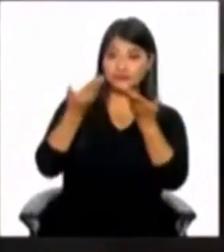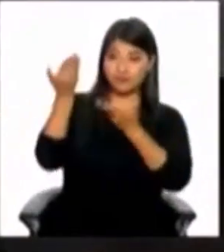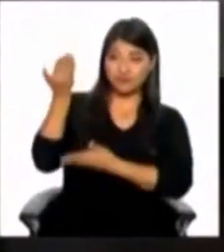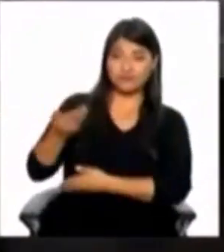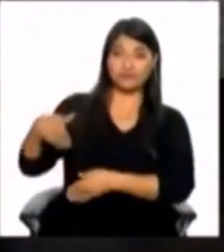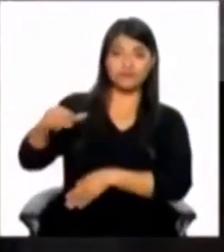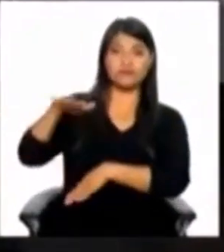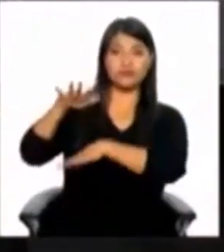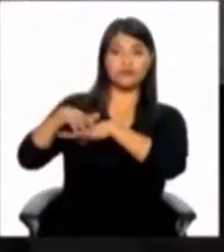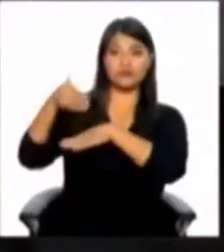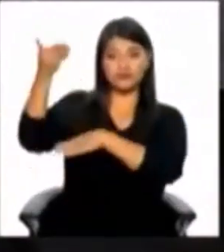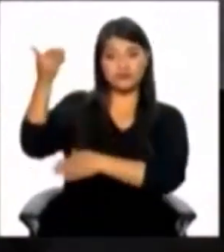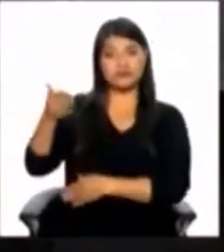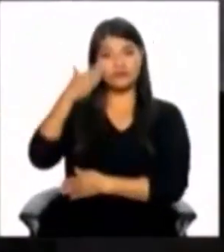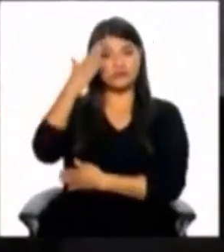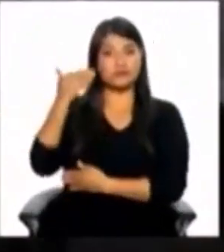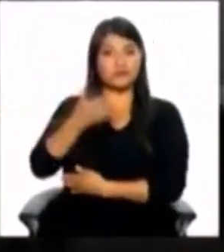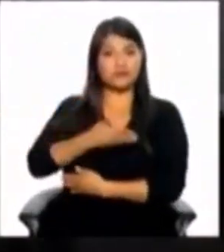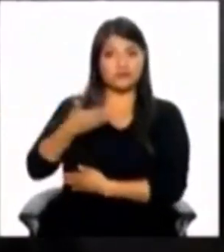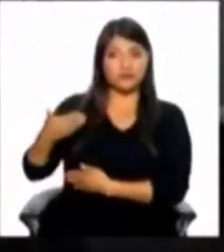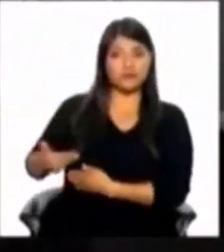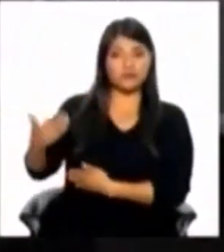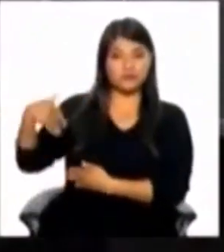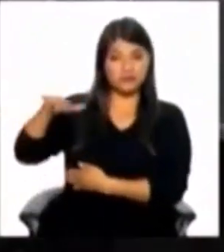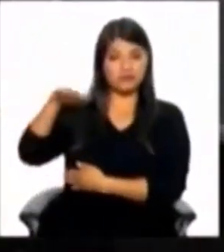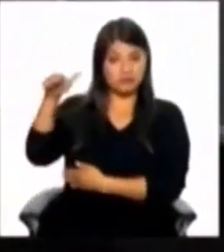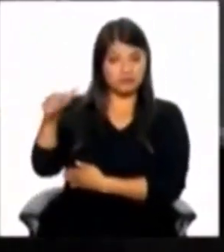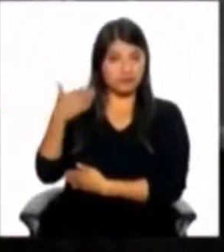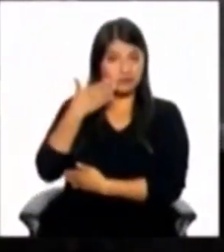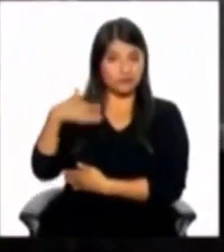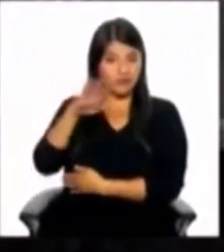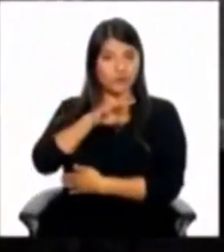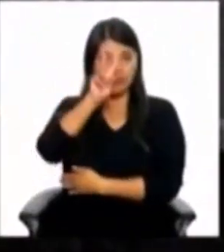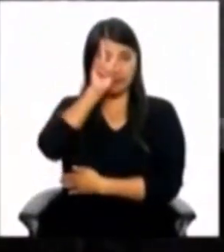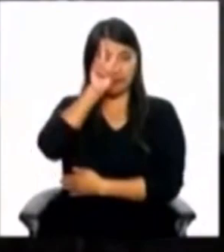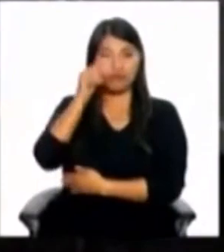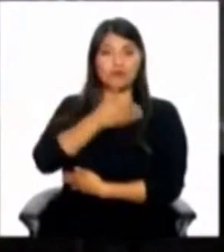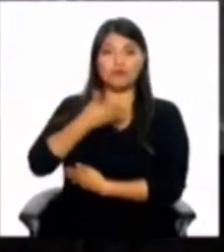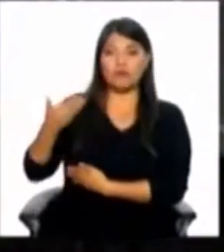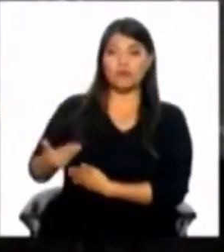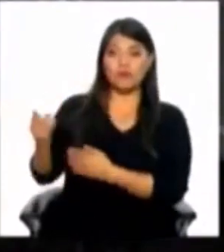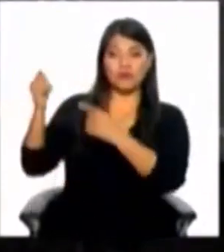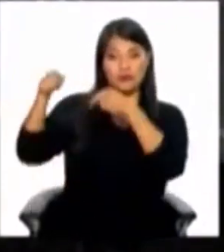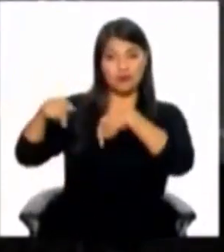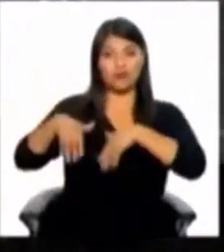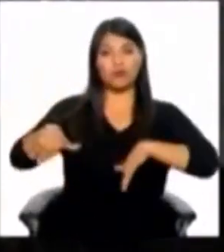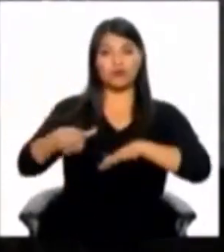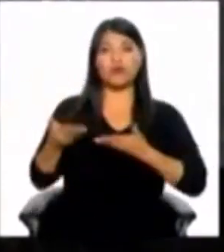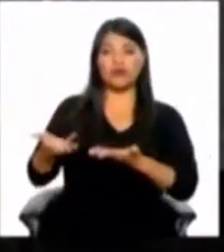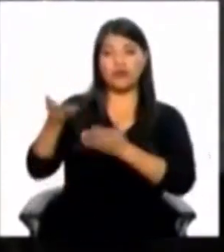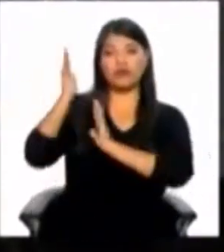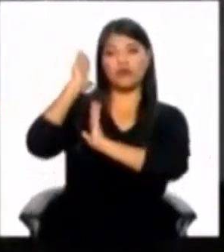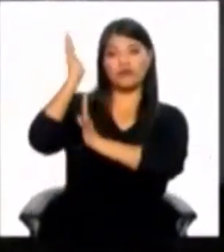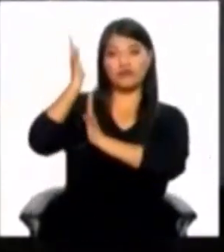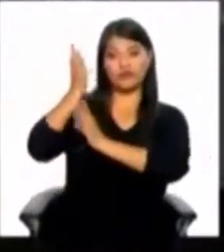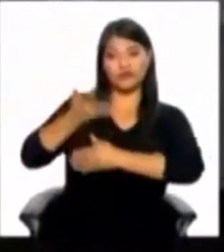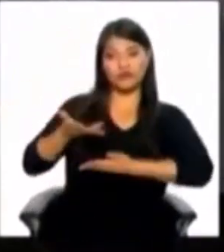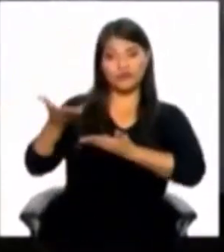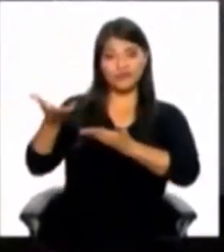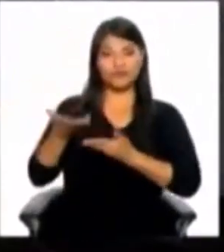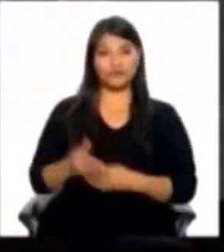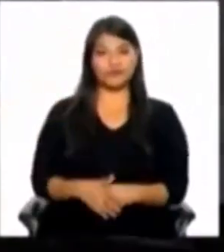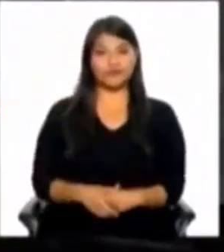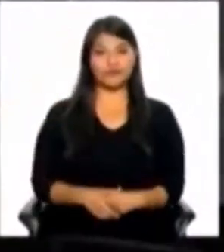su excelencia Dina Cecilia Boluarte Segarra, presidenta de la República del